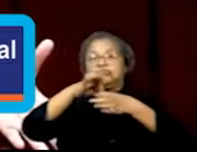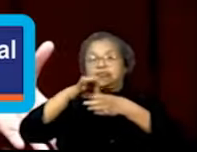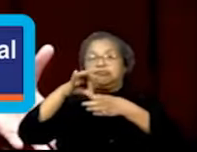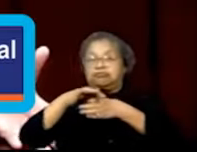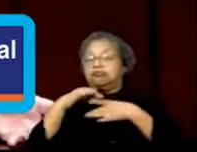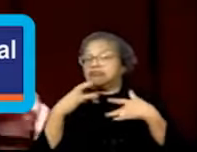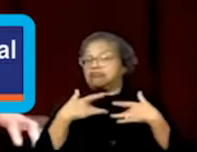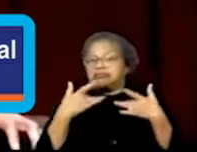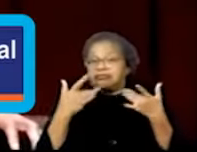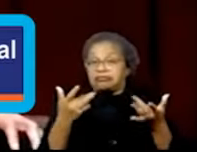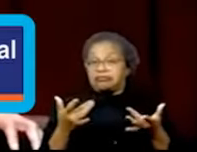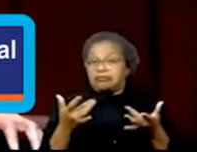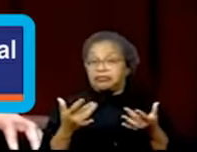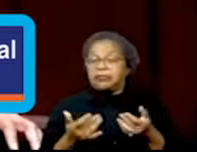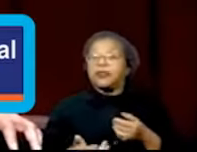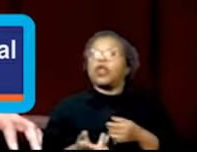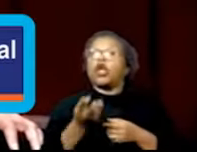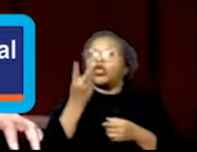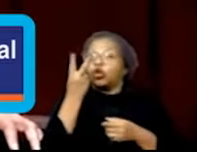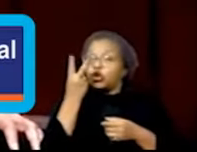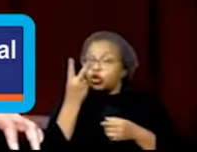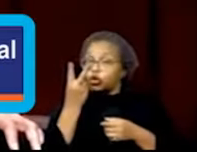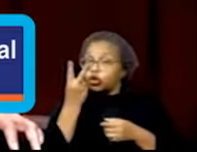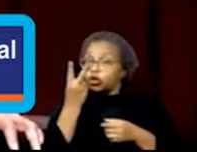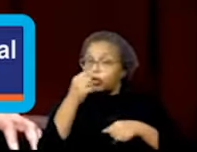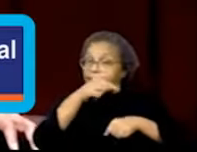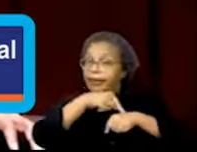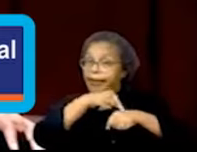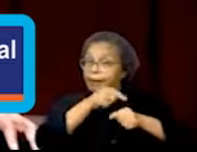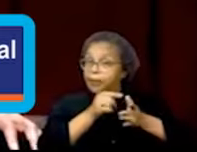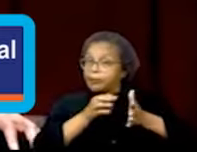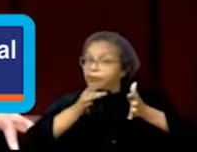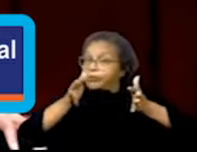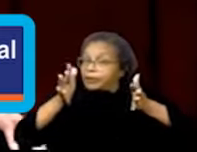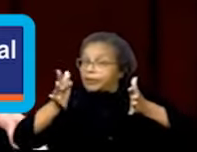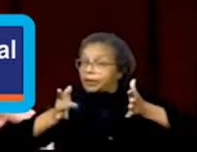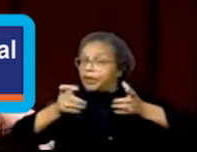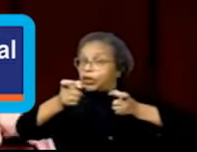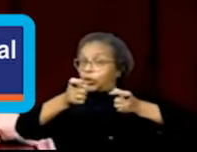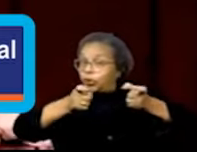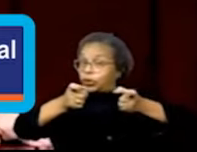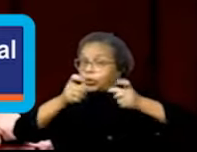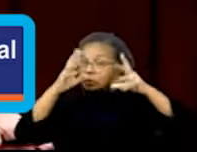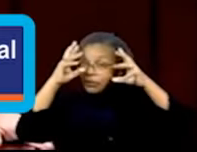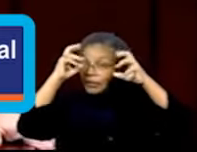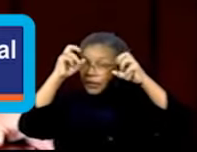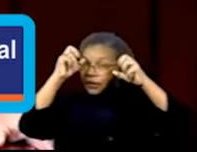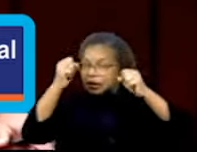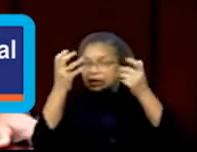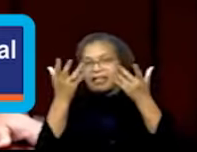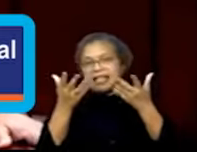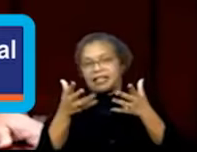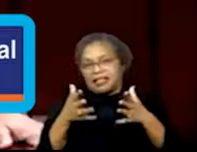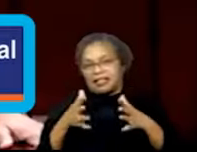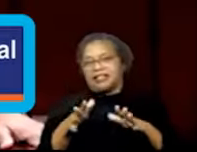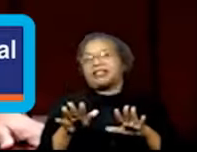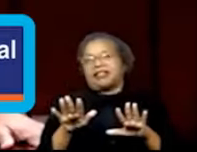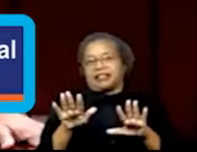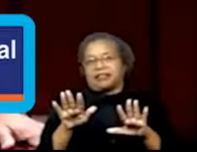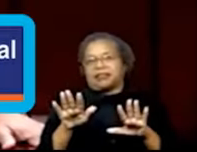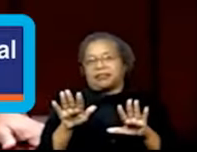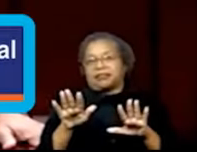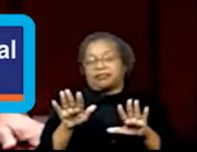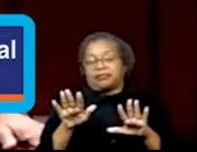reforzar. Es bueno establecerlo aquí y que quede constancia. La reforma del 2015 era más